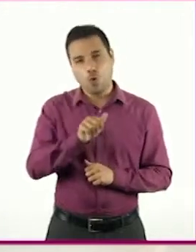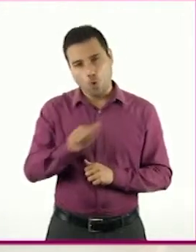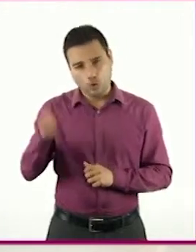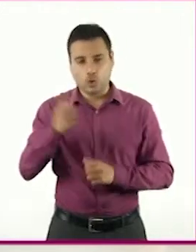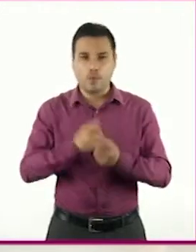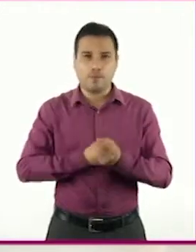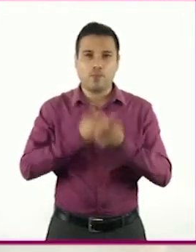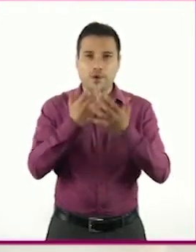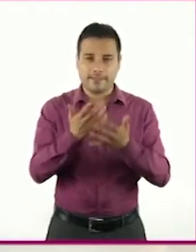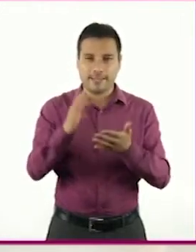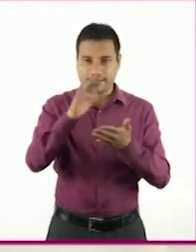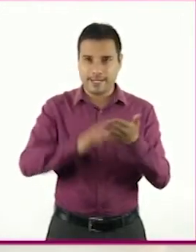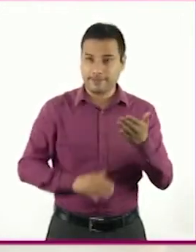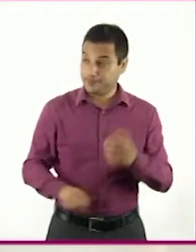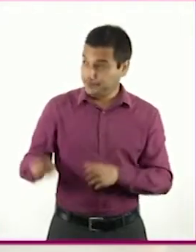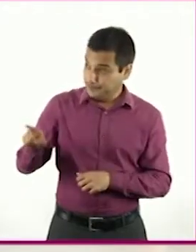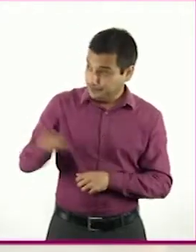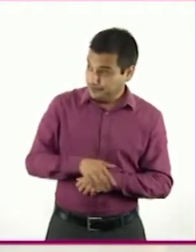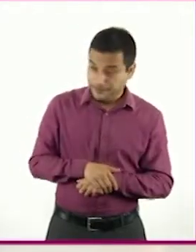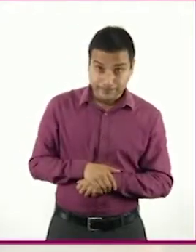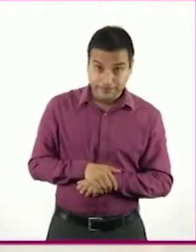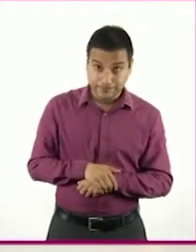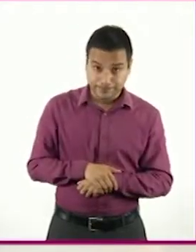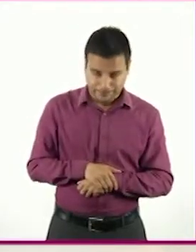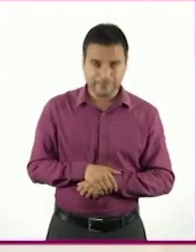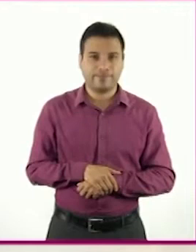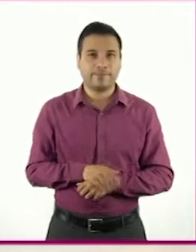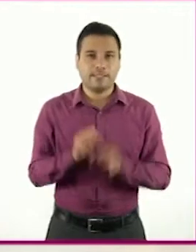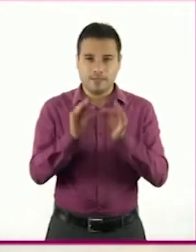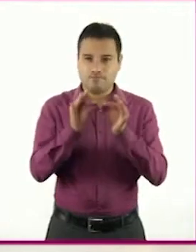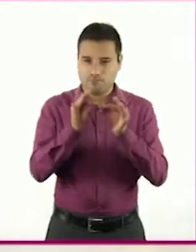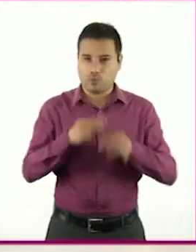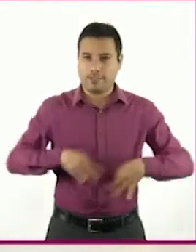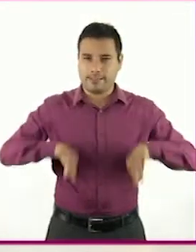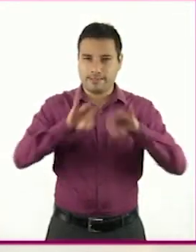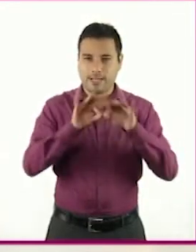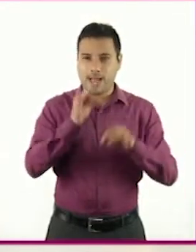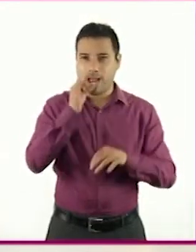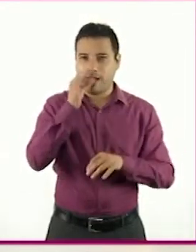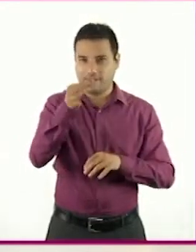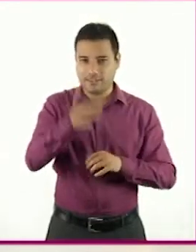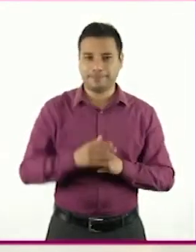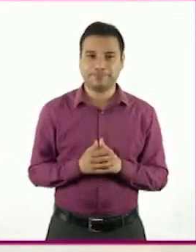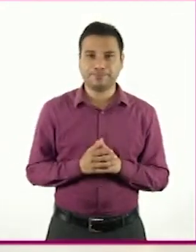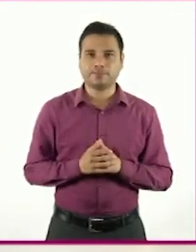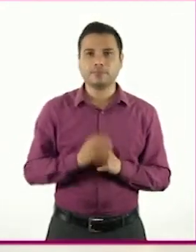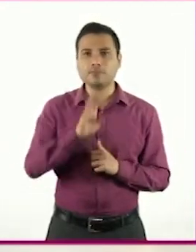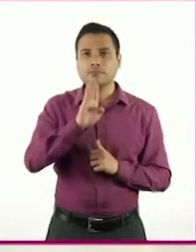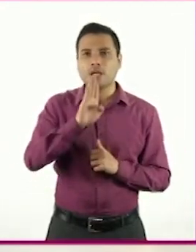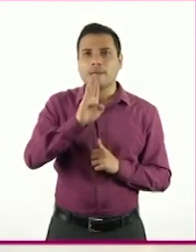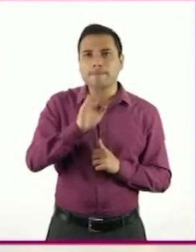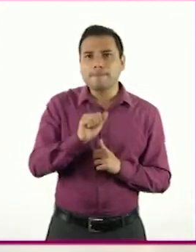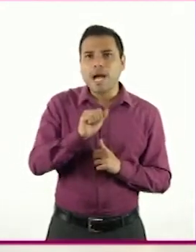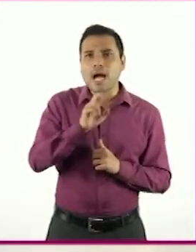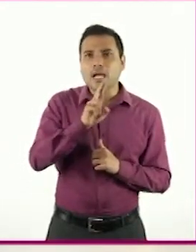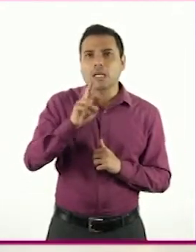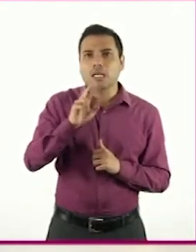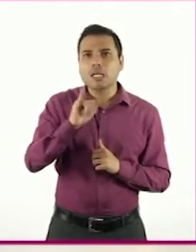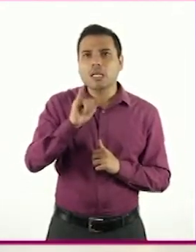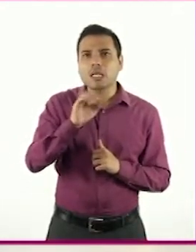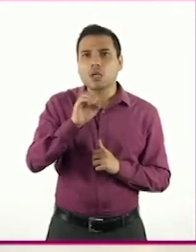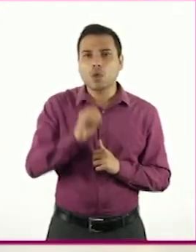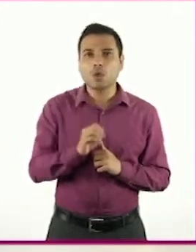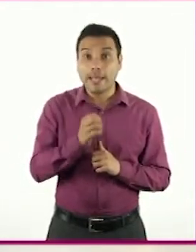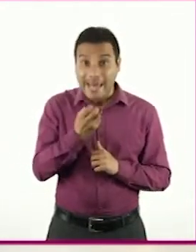poema titulado El Barrio. Es importante mencionar que el barrio, como espacio de convivencia pluricultural, es un